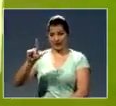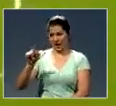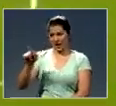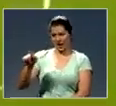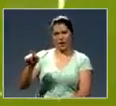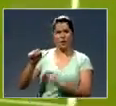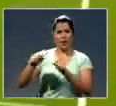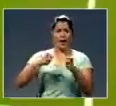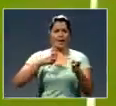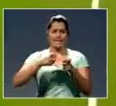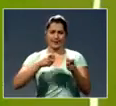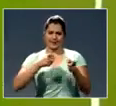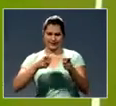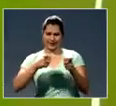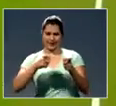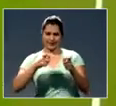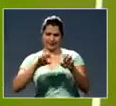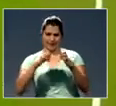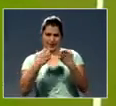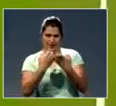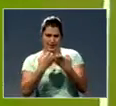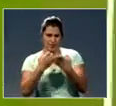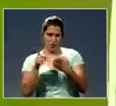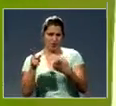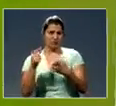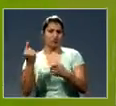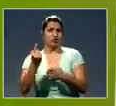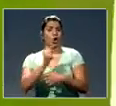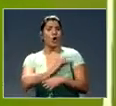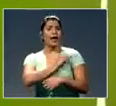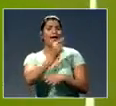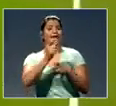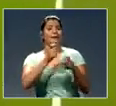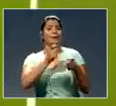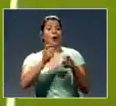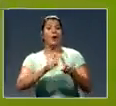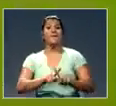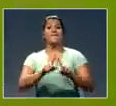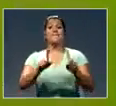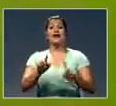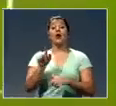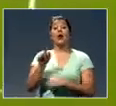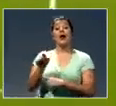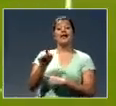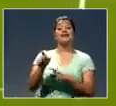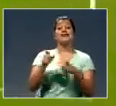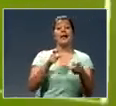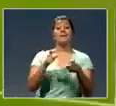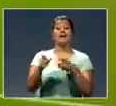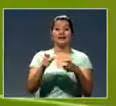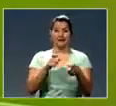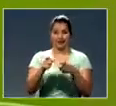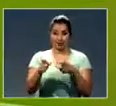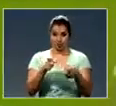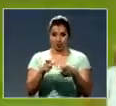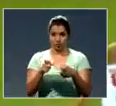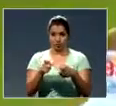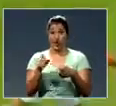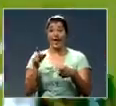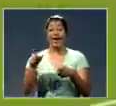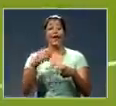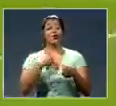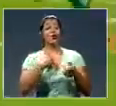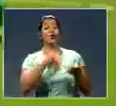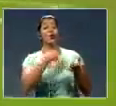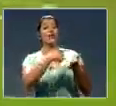gerente administrativo, pero esa administración del equipo le costó a Pascal $1,5 millones que entendemos